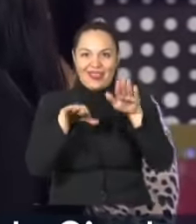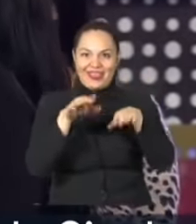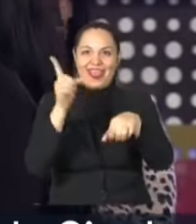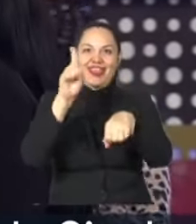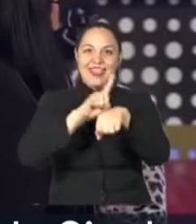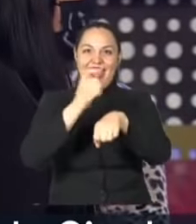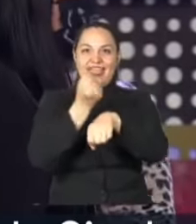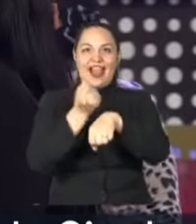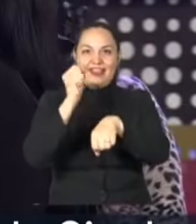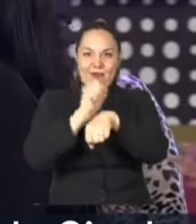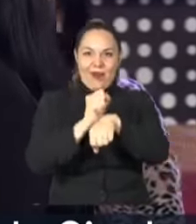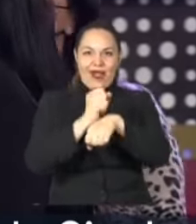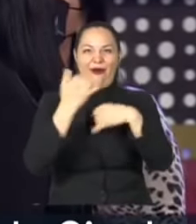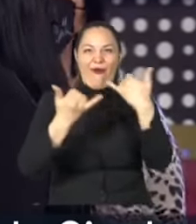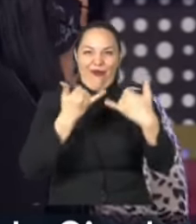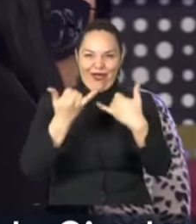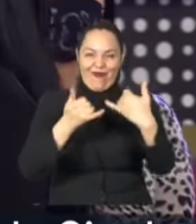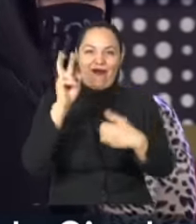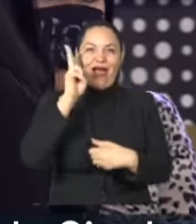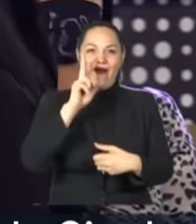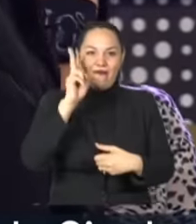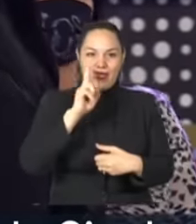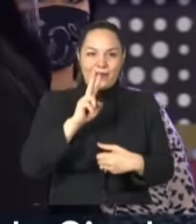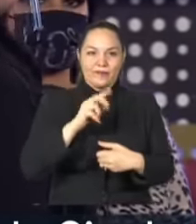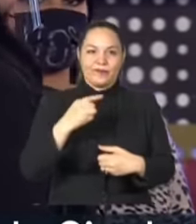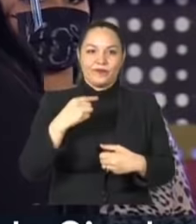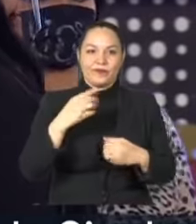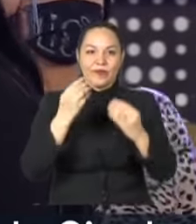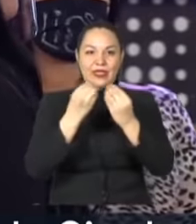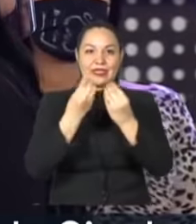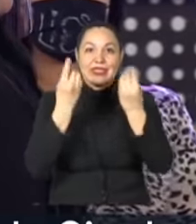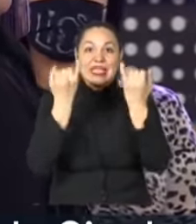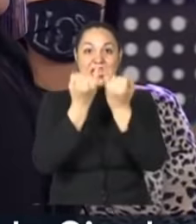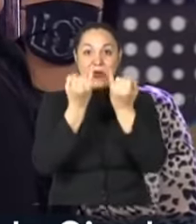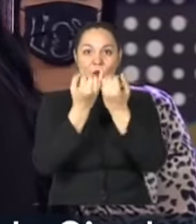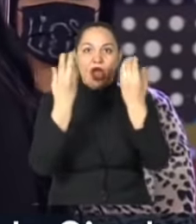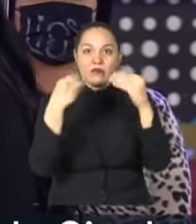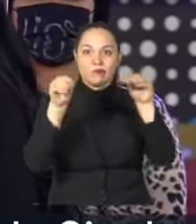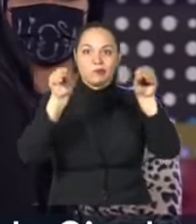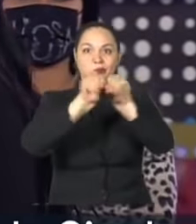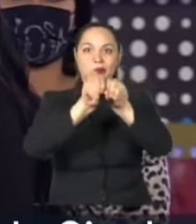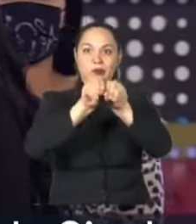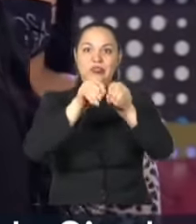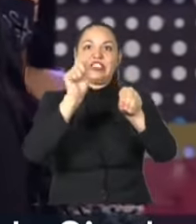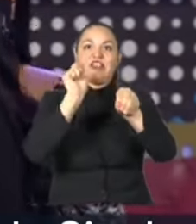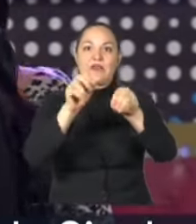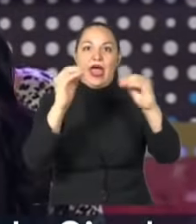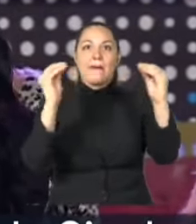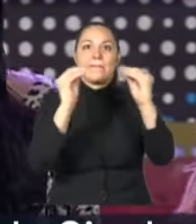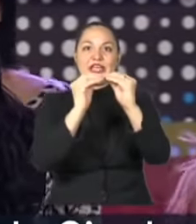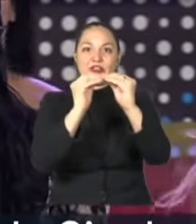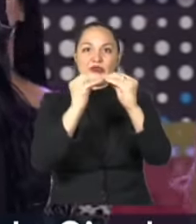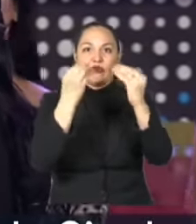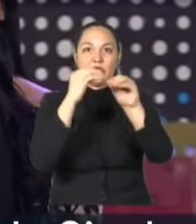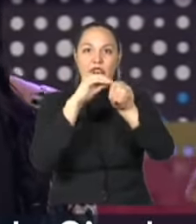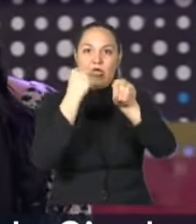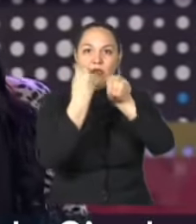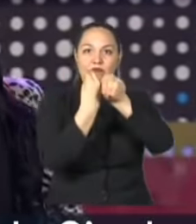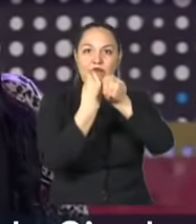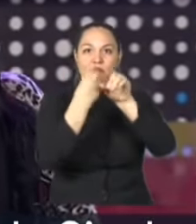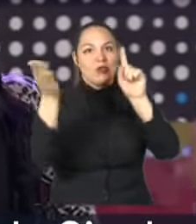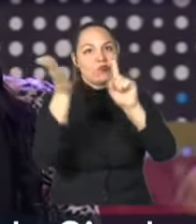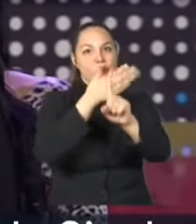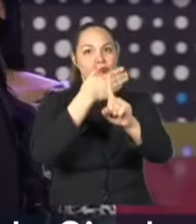semana. ¿Ok? Perfecto. Si voltean para el mismo lado, se van a dar un beso. Y si no,